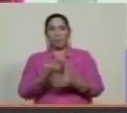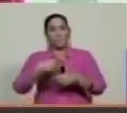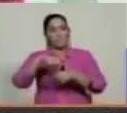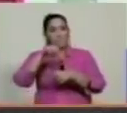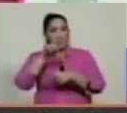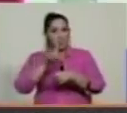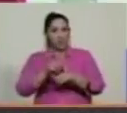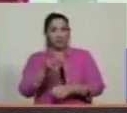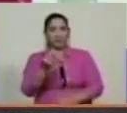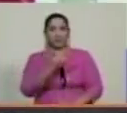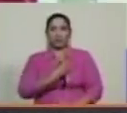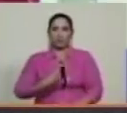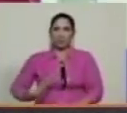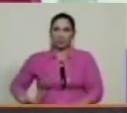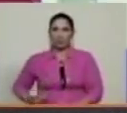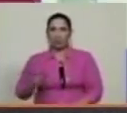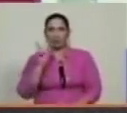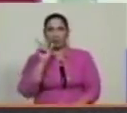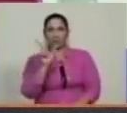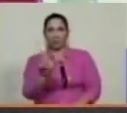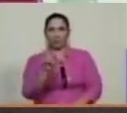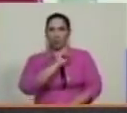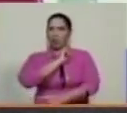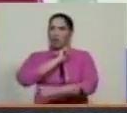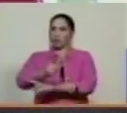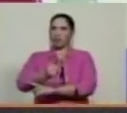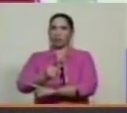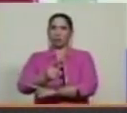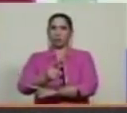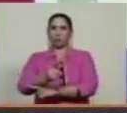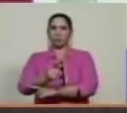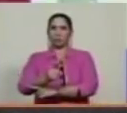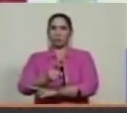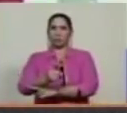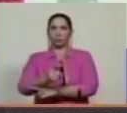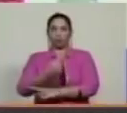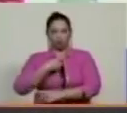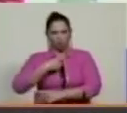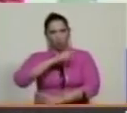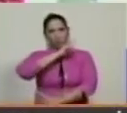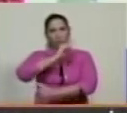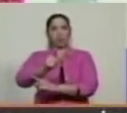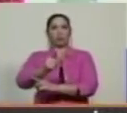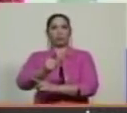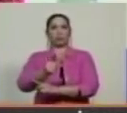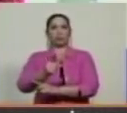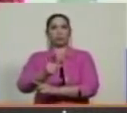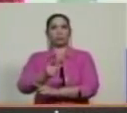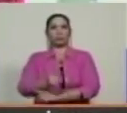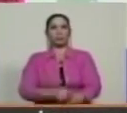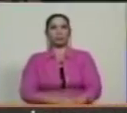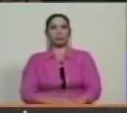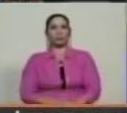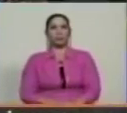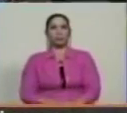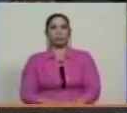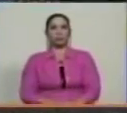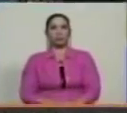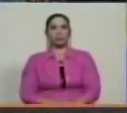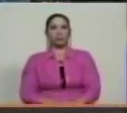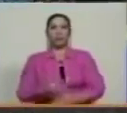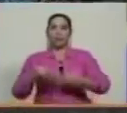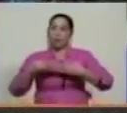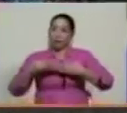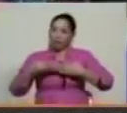del partido, les exijo que abran